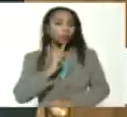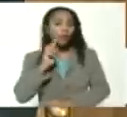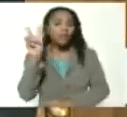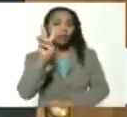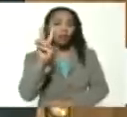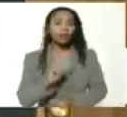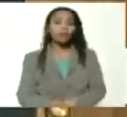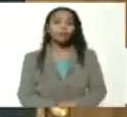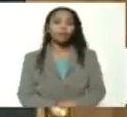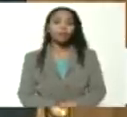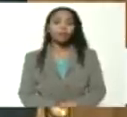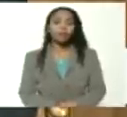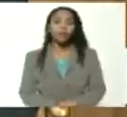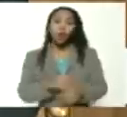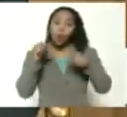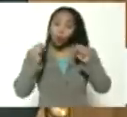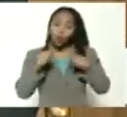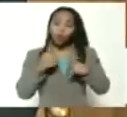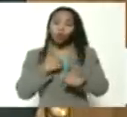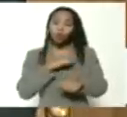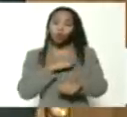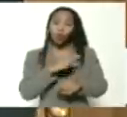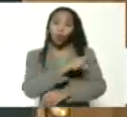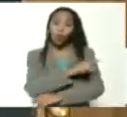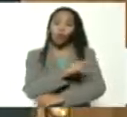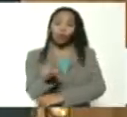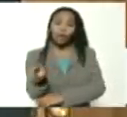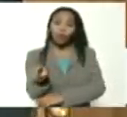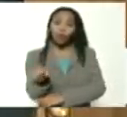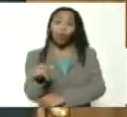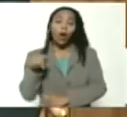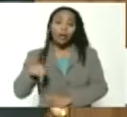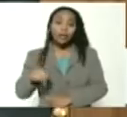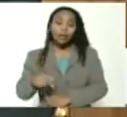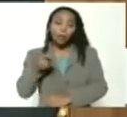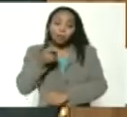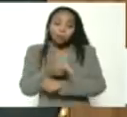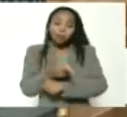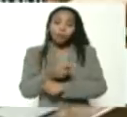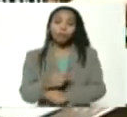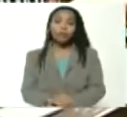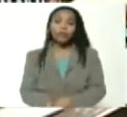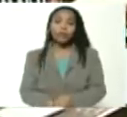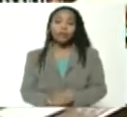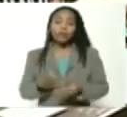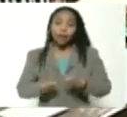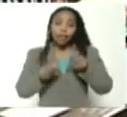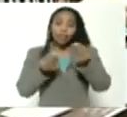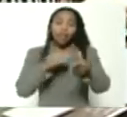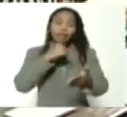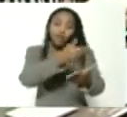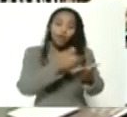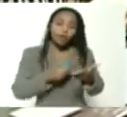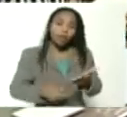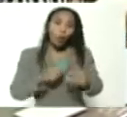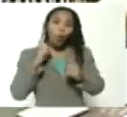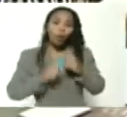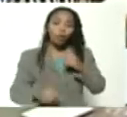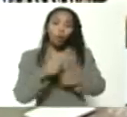Venezuela, hoy estamos cumpliendo esta obligación de rendir informe de estos